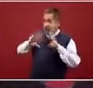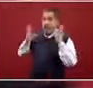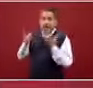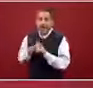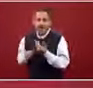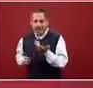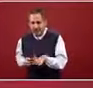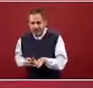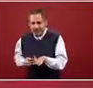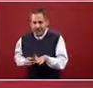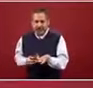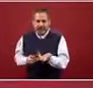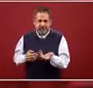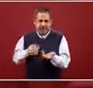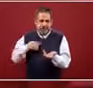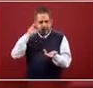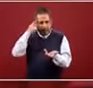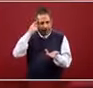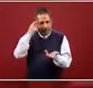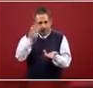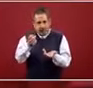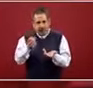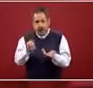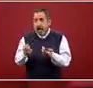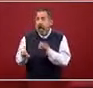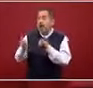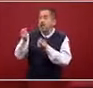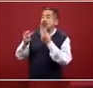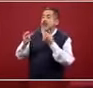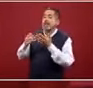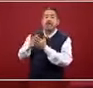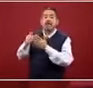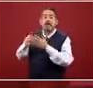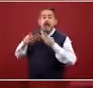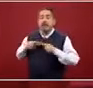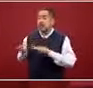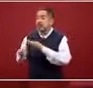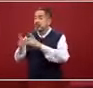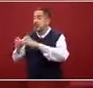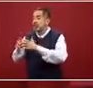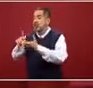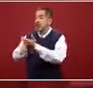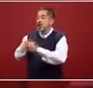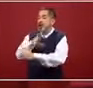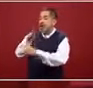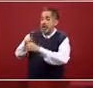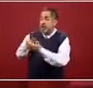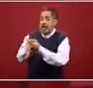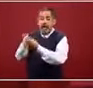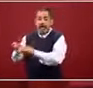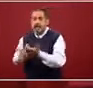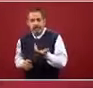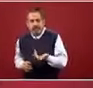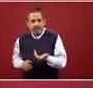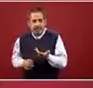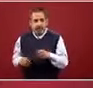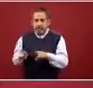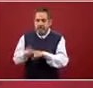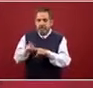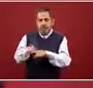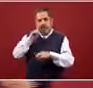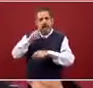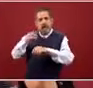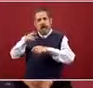todo, sería inútil pensar que los pocos millares de personas son el todo. Y igual funciona la vigilancia de